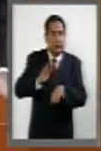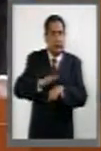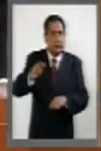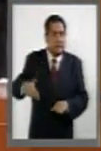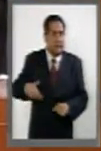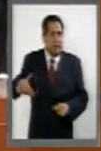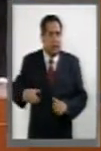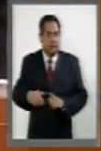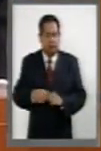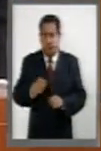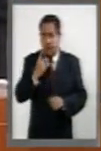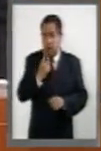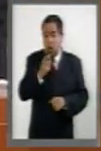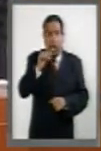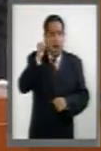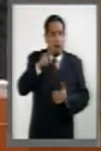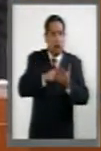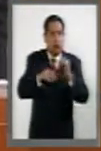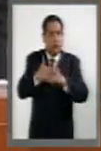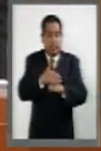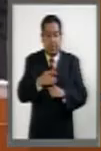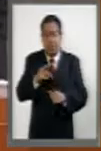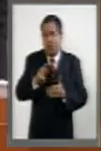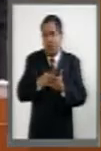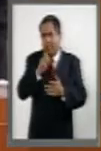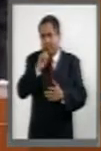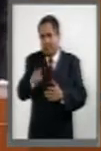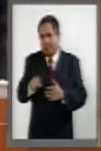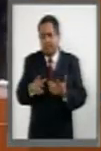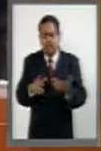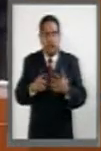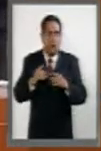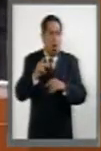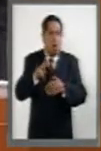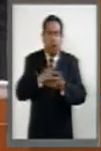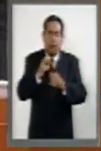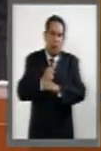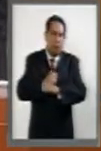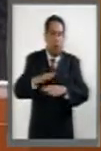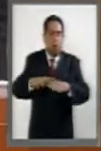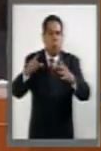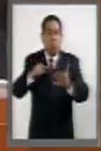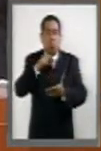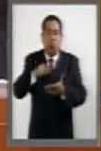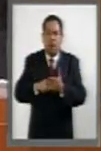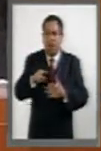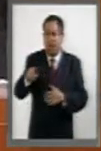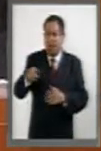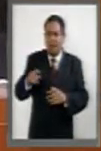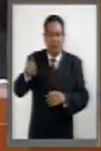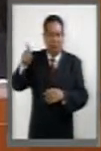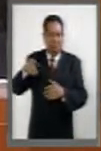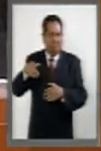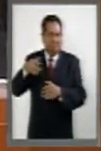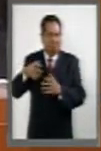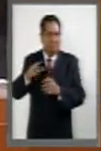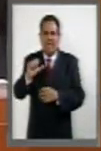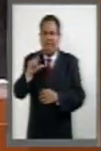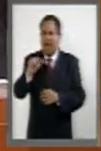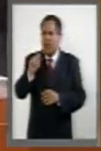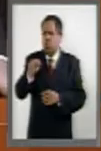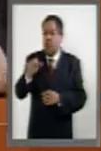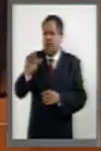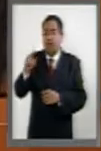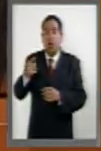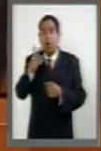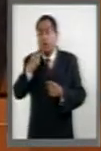el 1 de abril de 2015 se registró de nueva cuenta una explosión en la plataforma Apcatún Alfa, con un saldo de 4